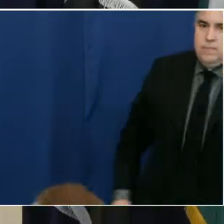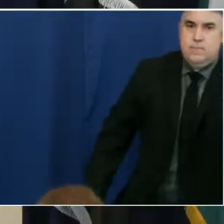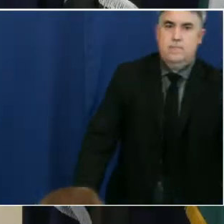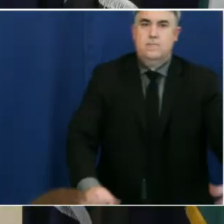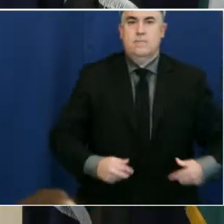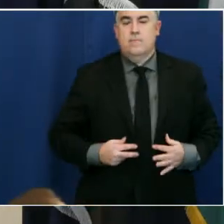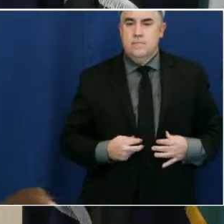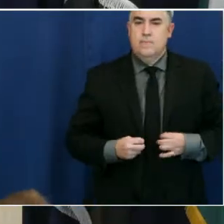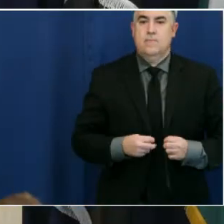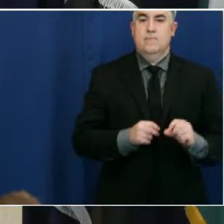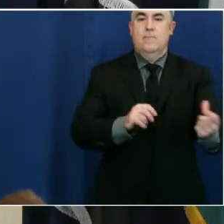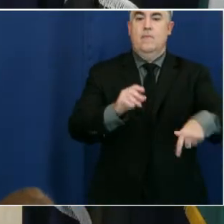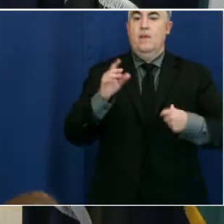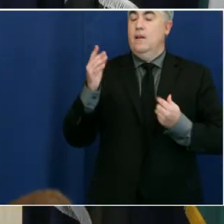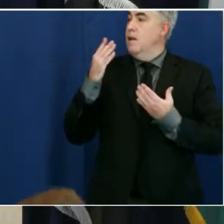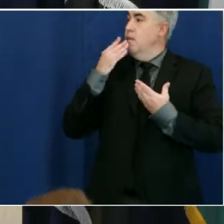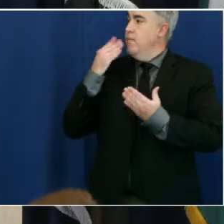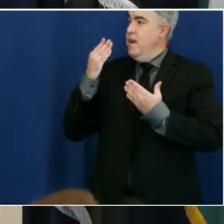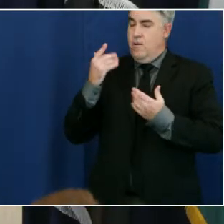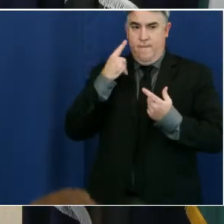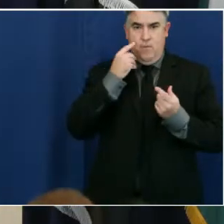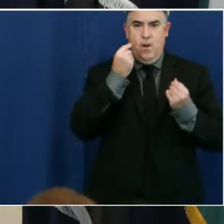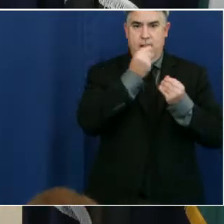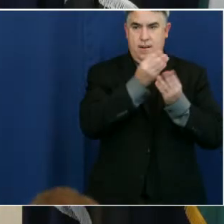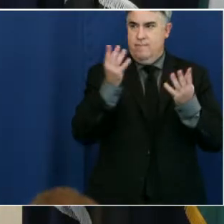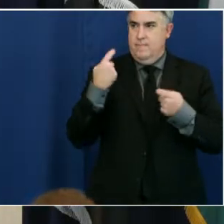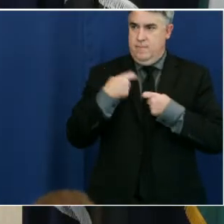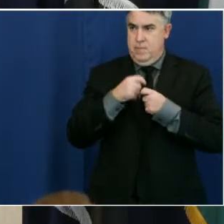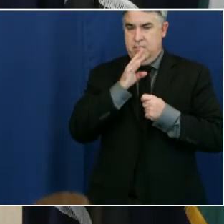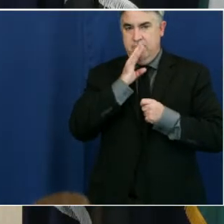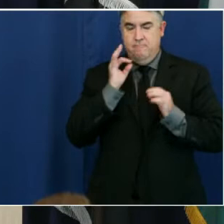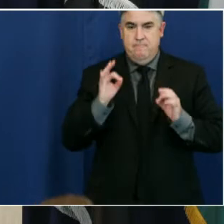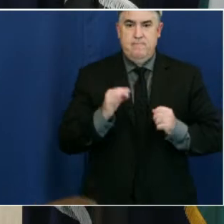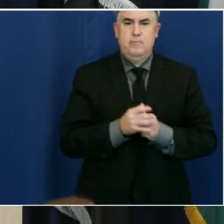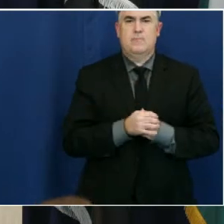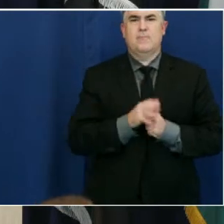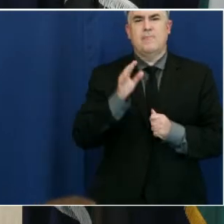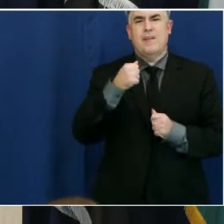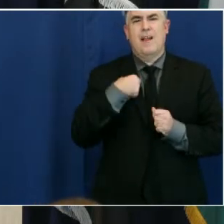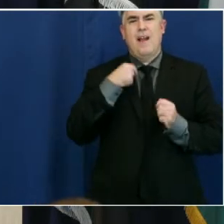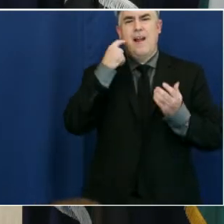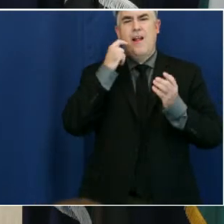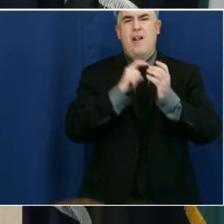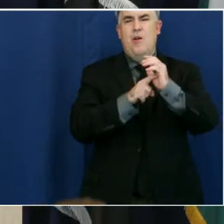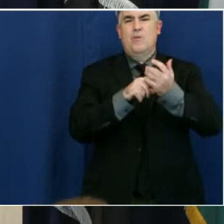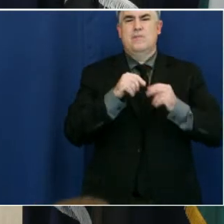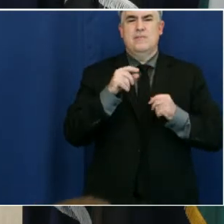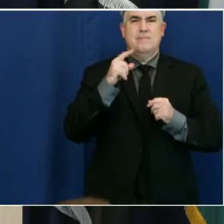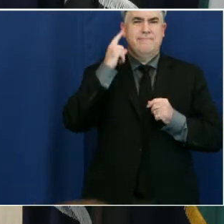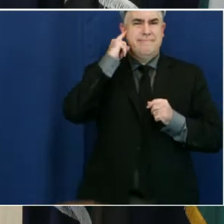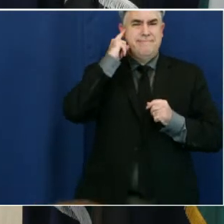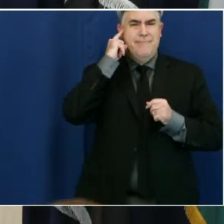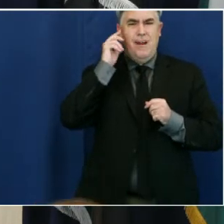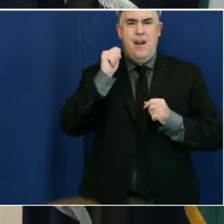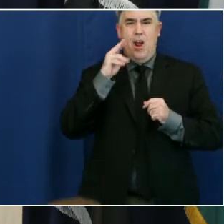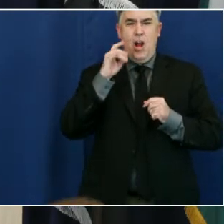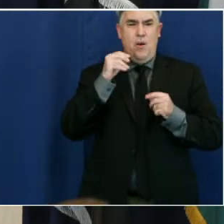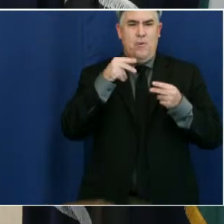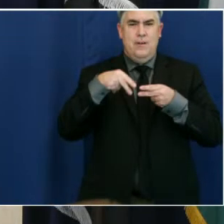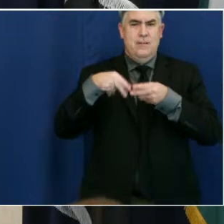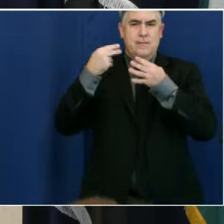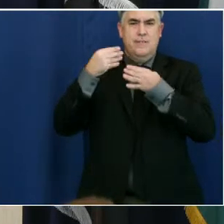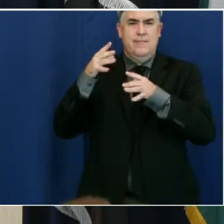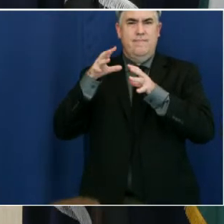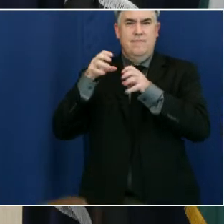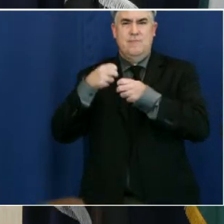Thank you, Supervisor Vargas. I was told we had an audio glitch when we did a few of our slides. If there's any questions surrounding those, we can bring those